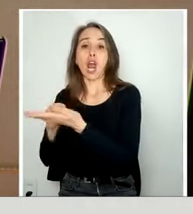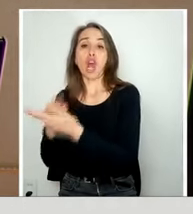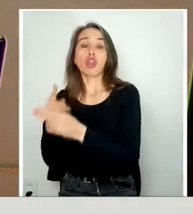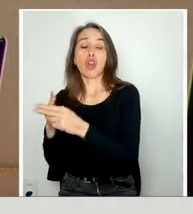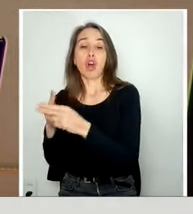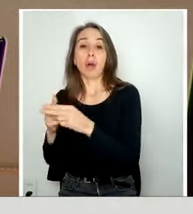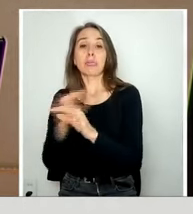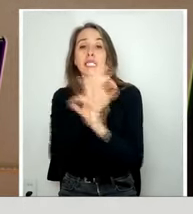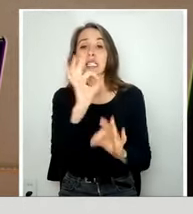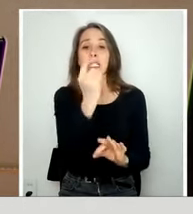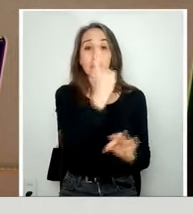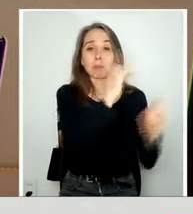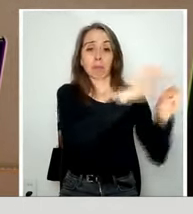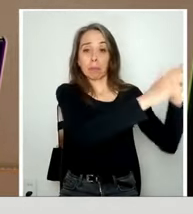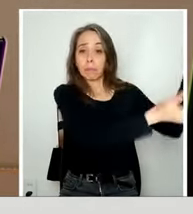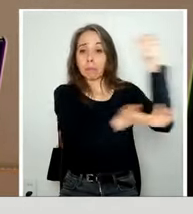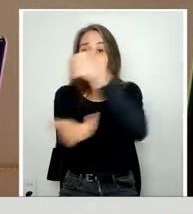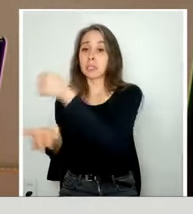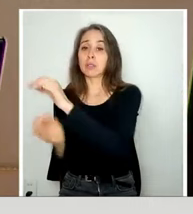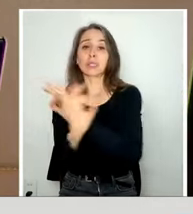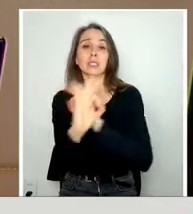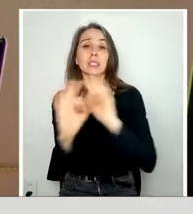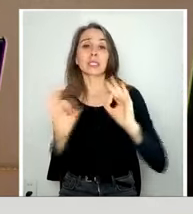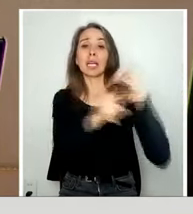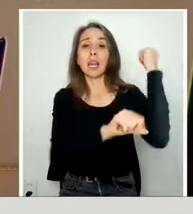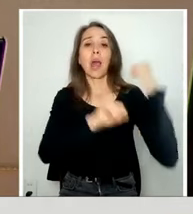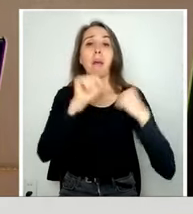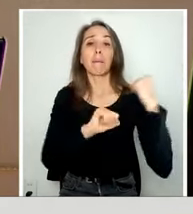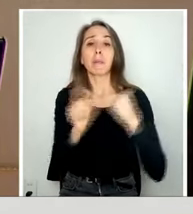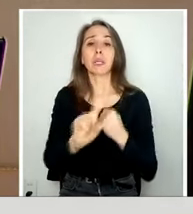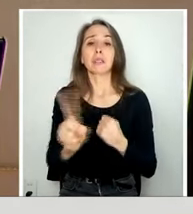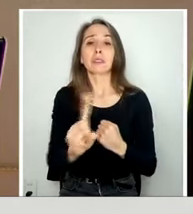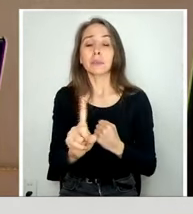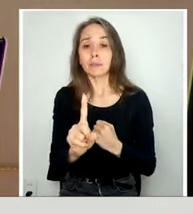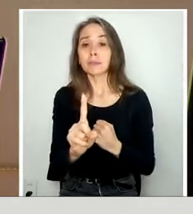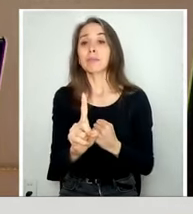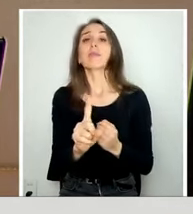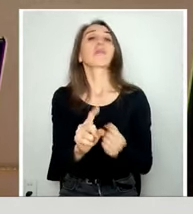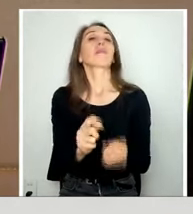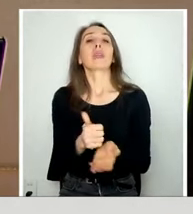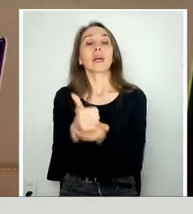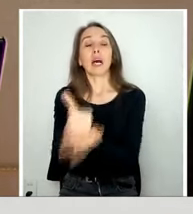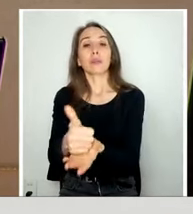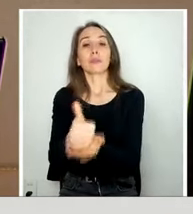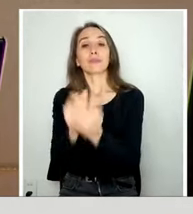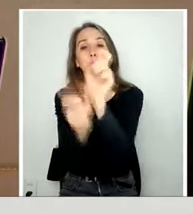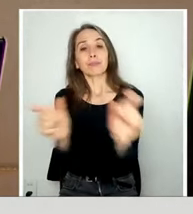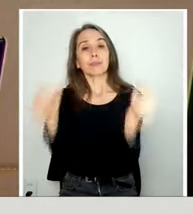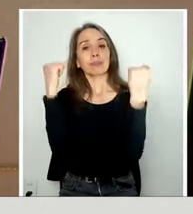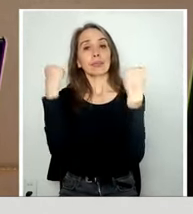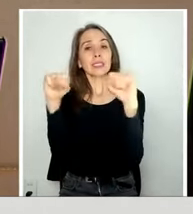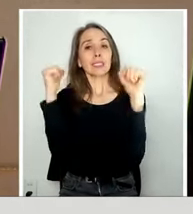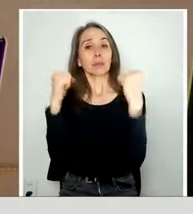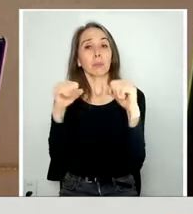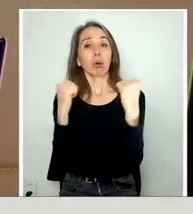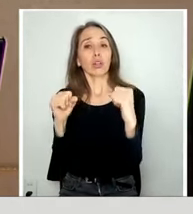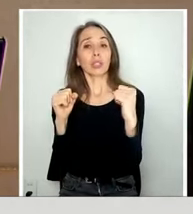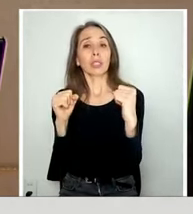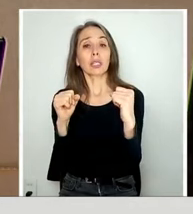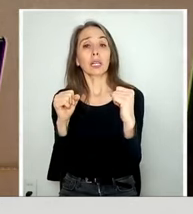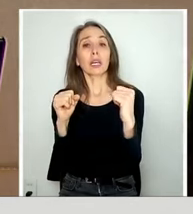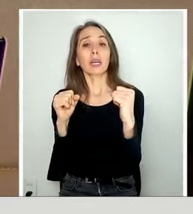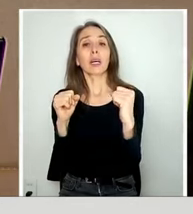de esta empresa también ayuda deportista para salir de los temas de